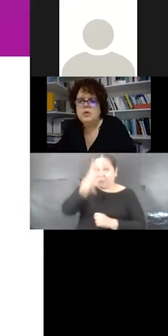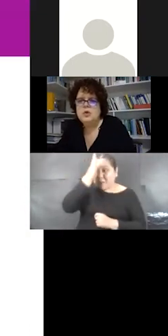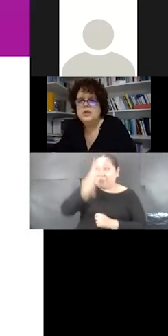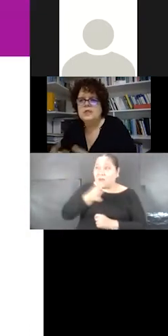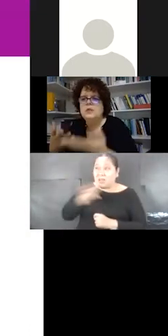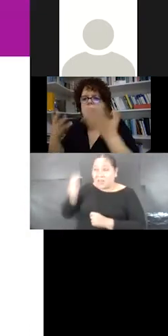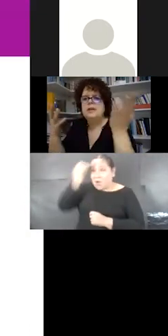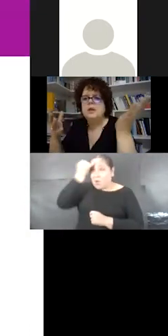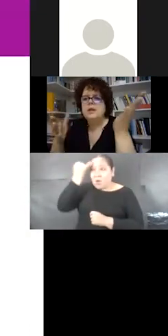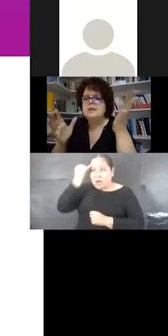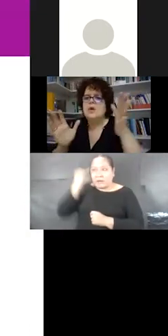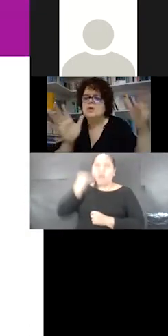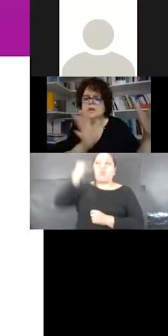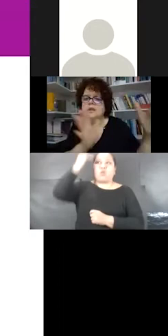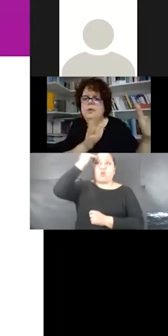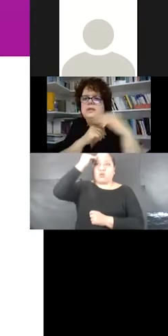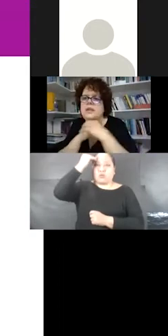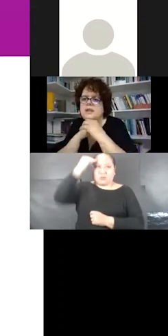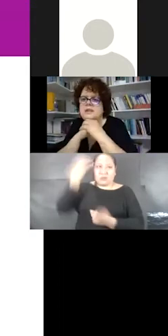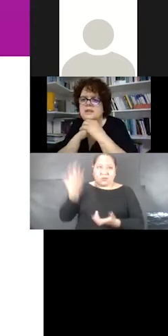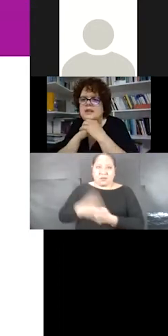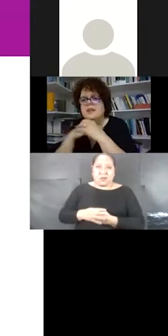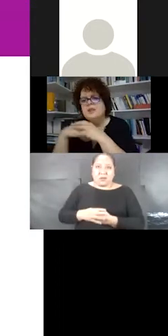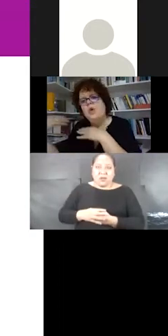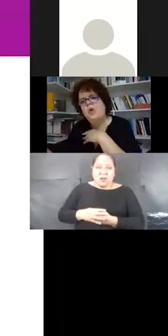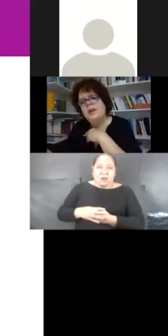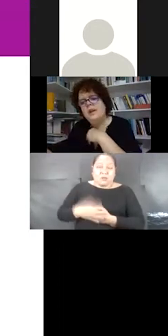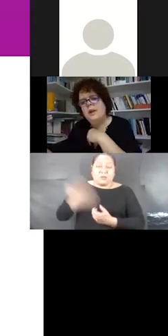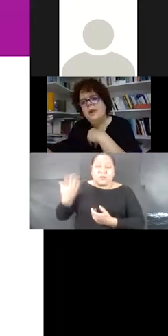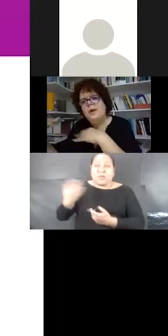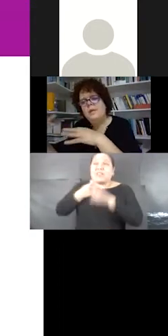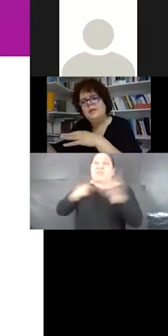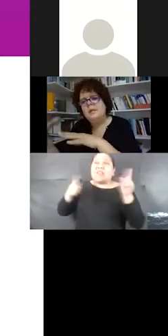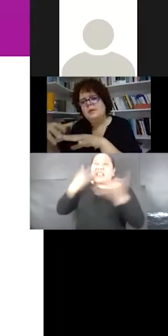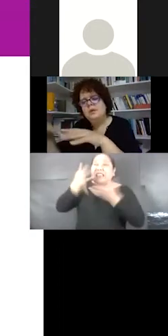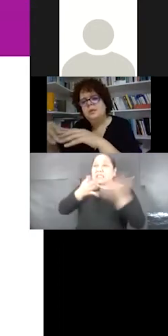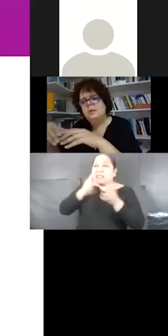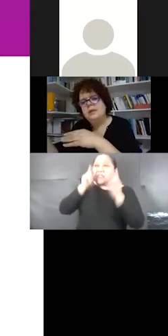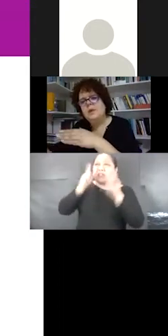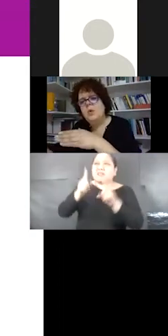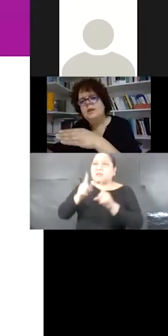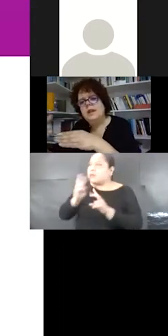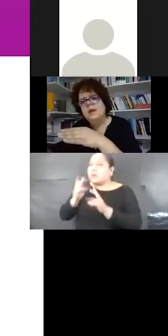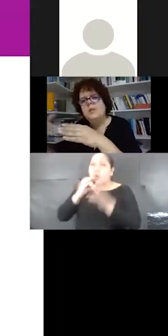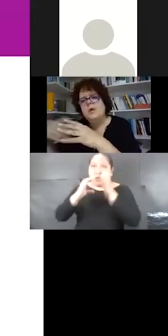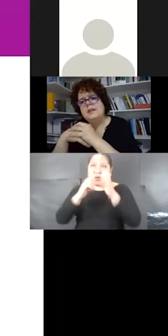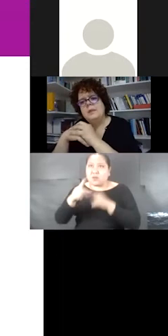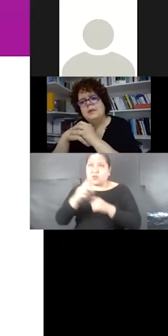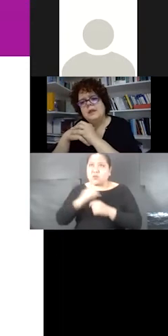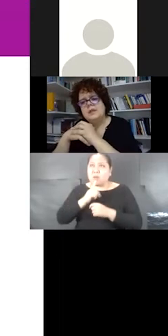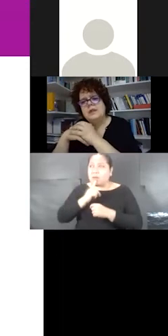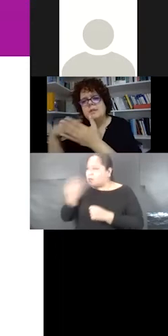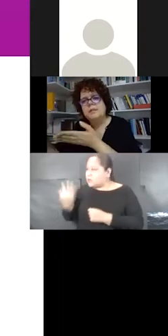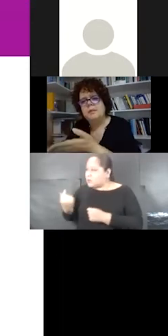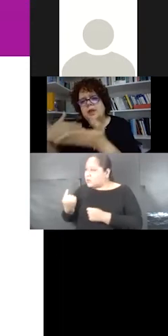eso es otro tipo de señas, ¿no? Entonces con Juan conversamos con sus papás, pero Juan era como el intérprete